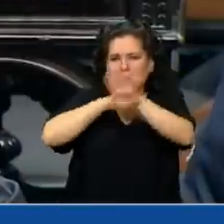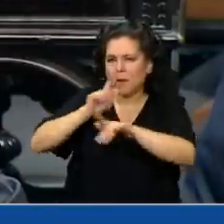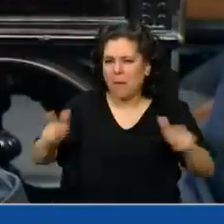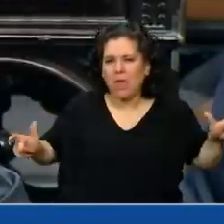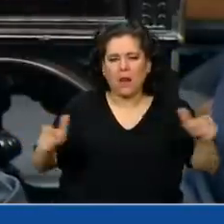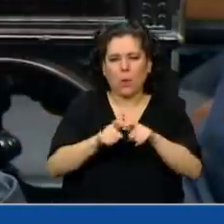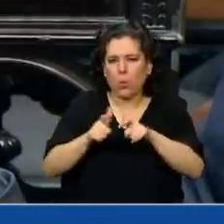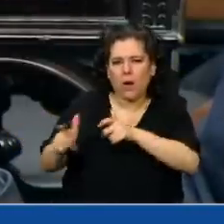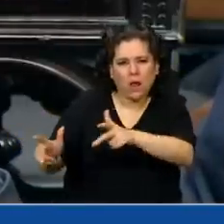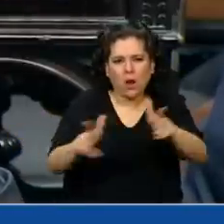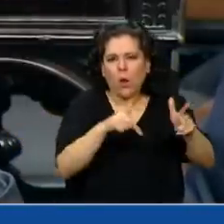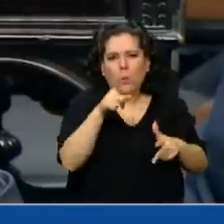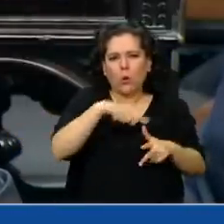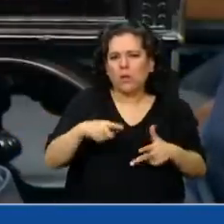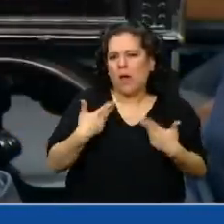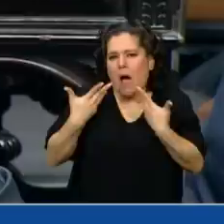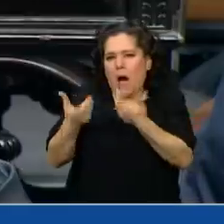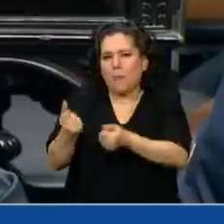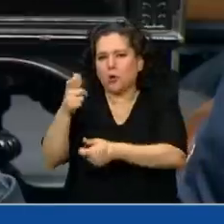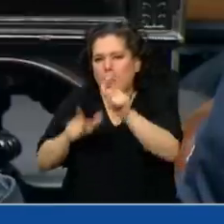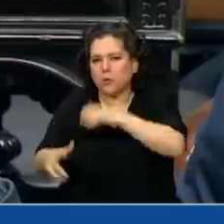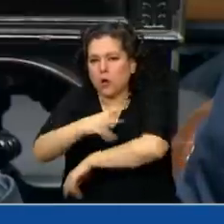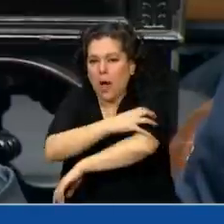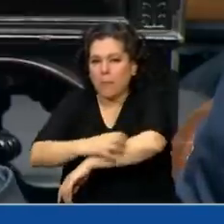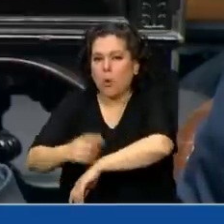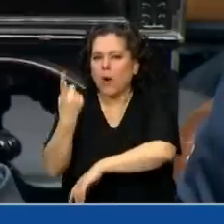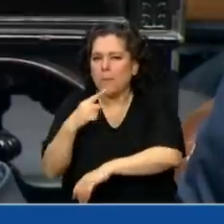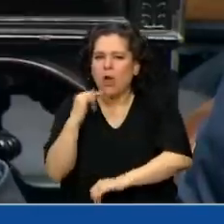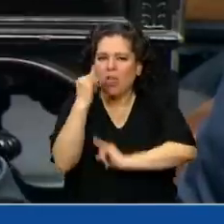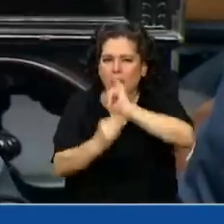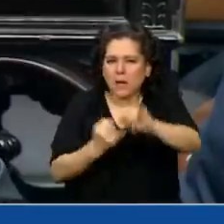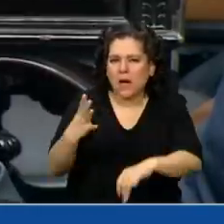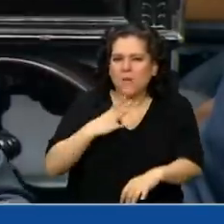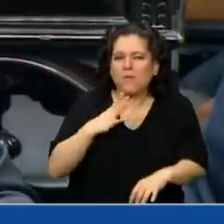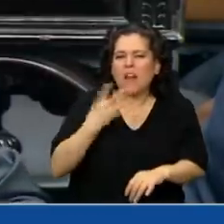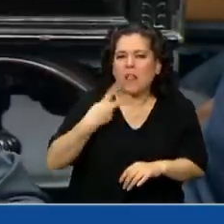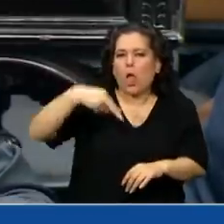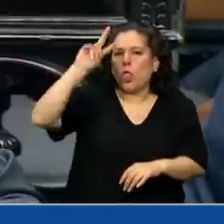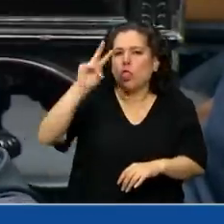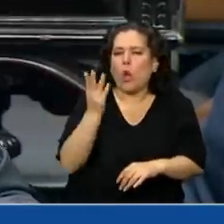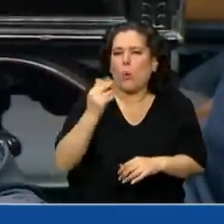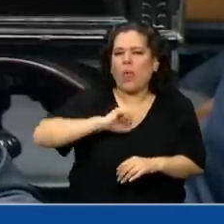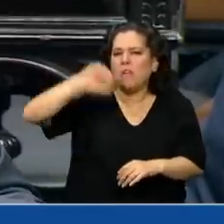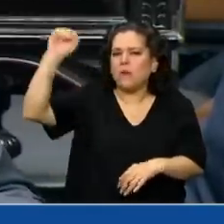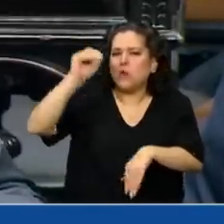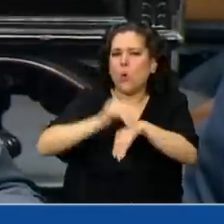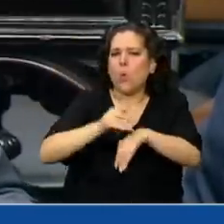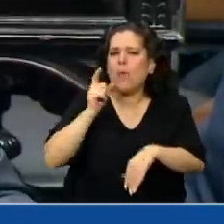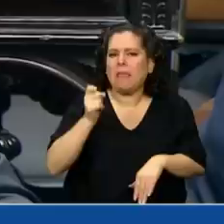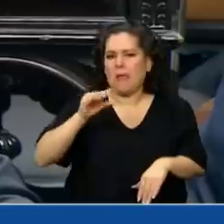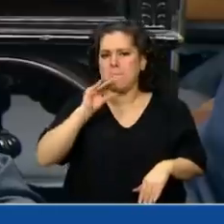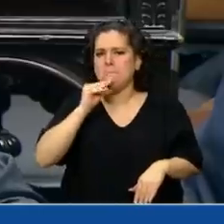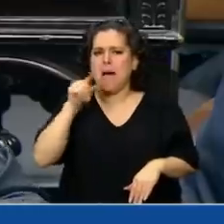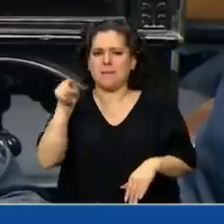son los que bancan a los más pobres, pero explíquenle que el que duplicó la inflación es Massa, no los movimientos